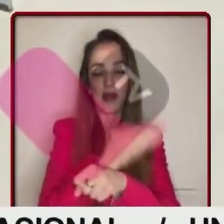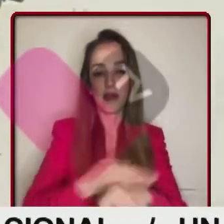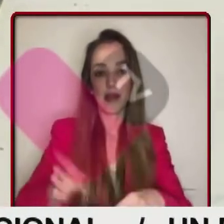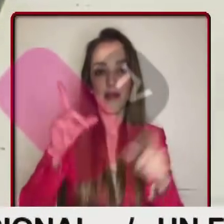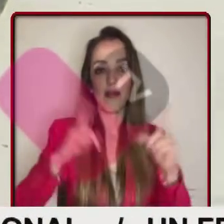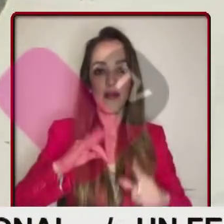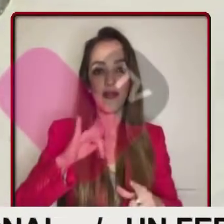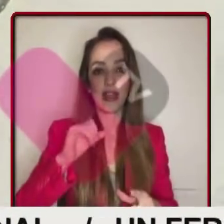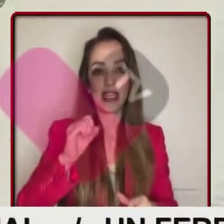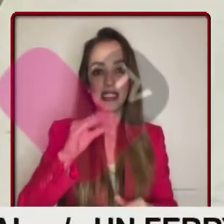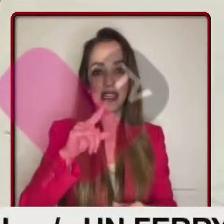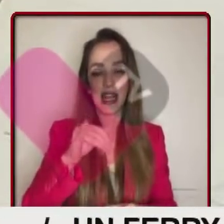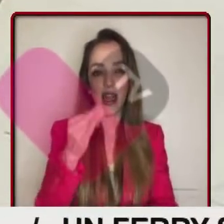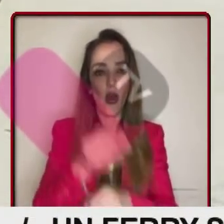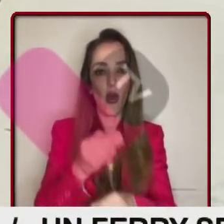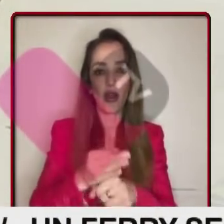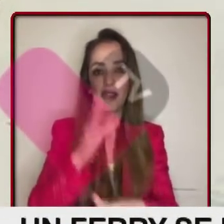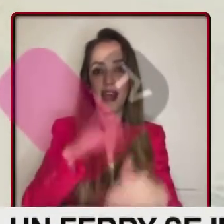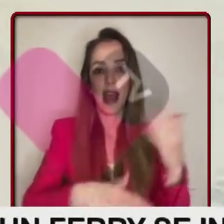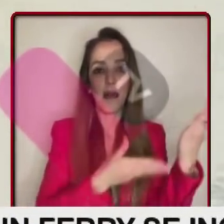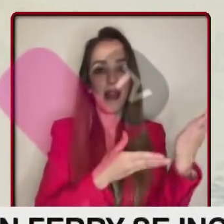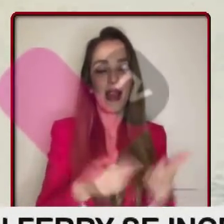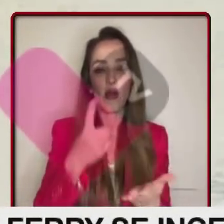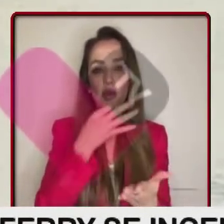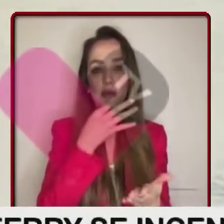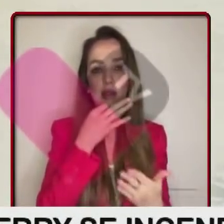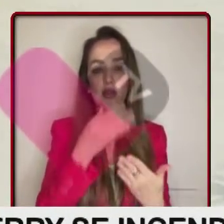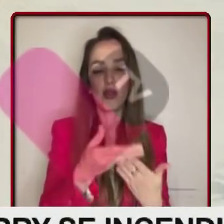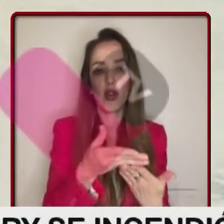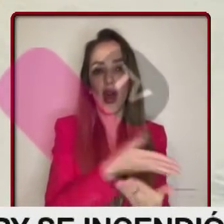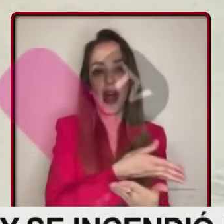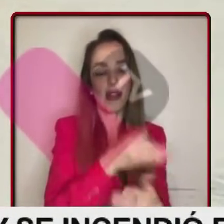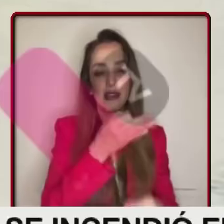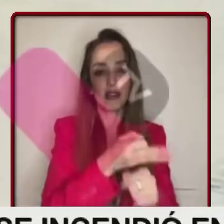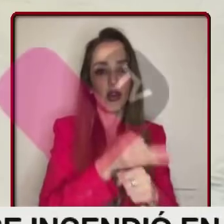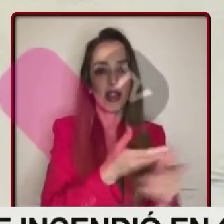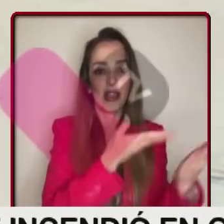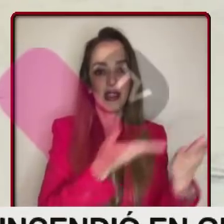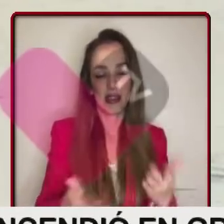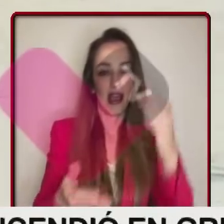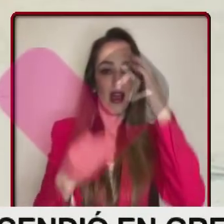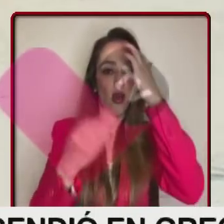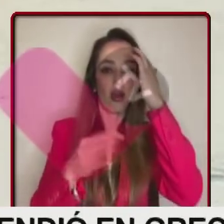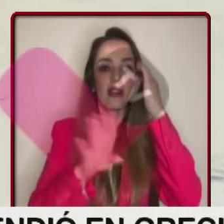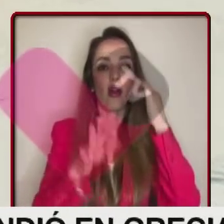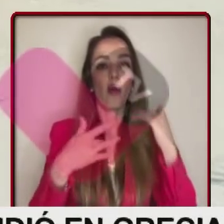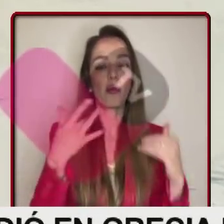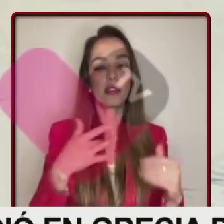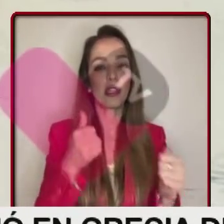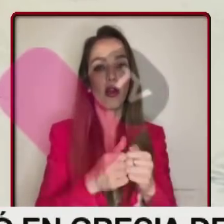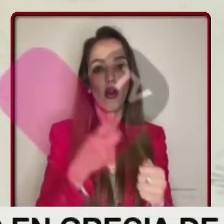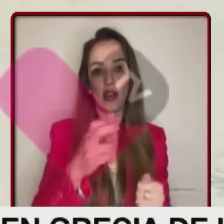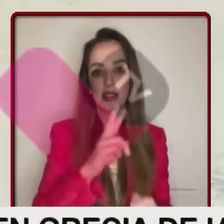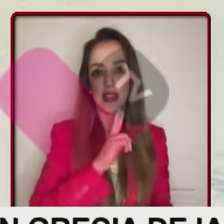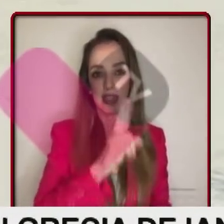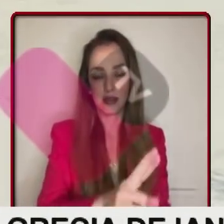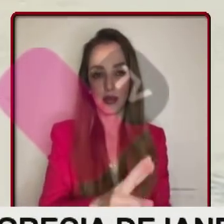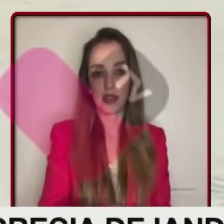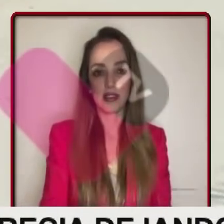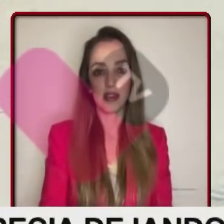llegar justamente un minuto antes de que nosotros entráramos en vivo. ¿Cómo se siente con esta respuesta, señora? No,